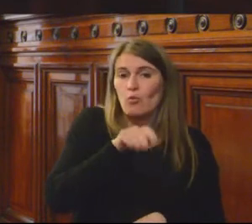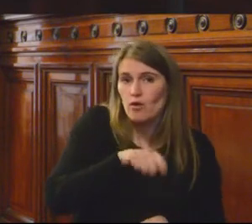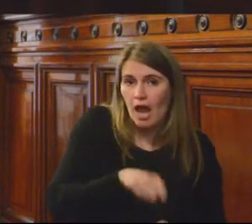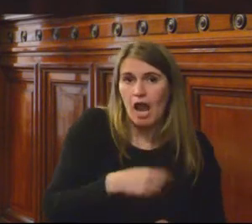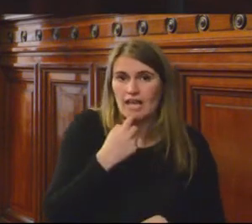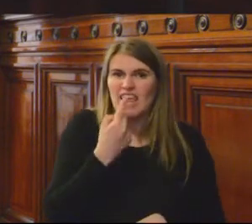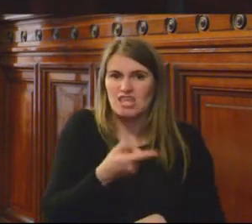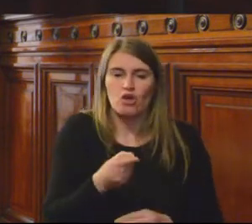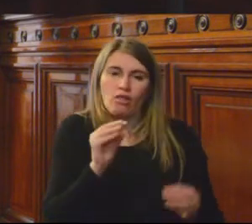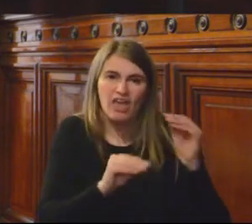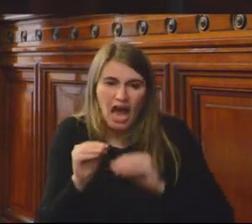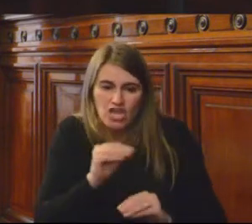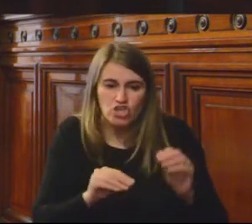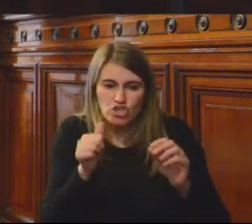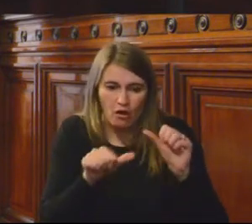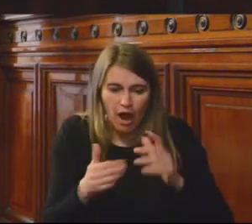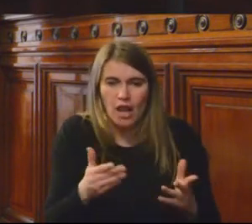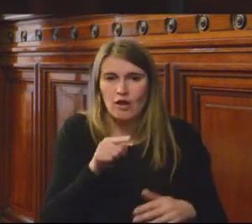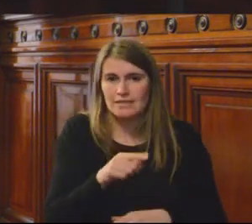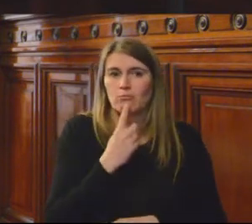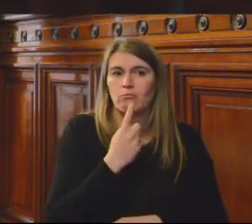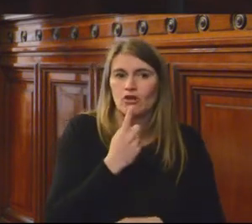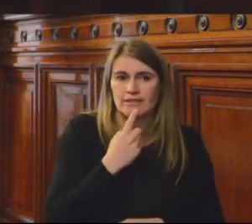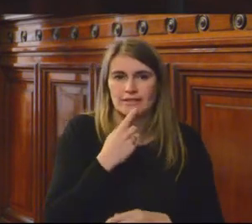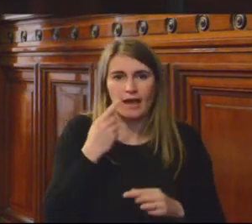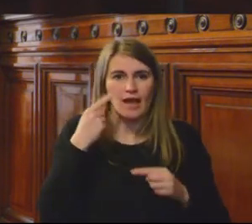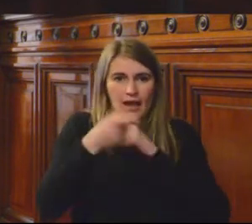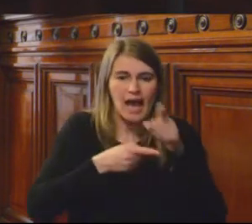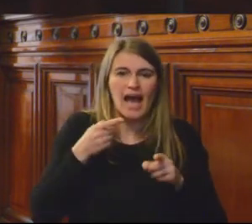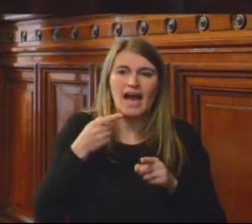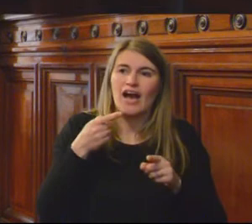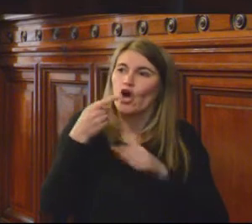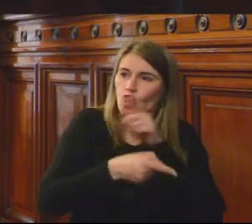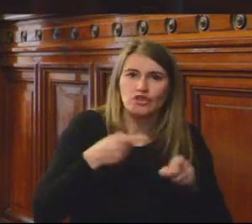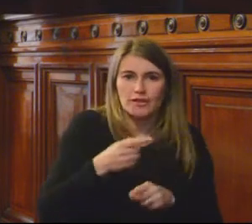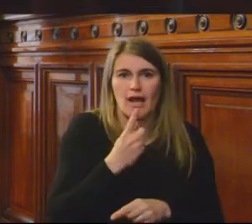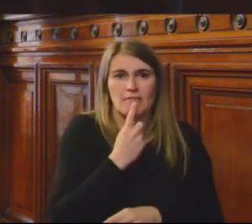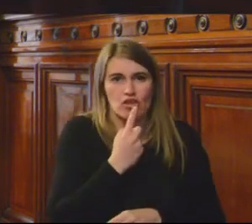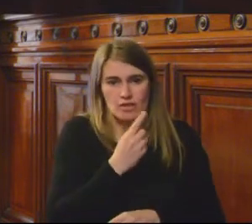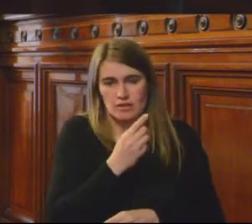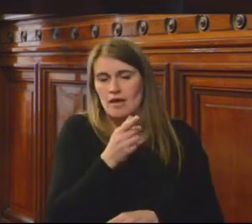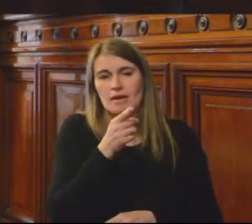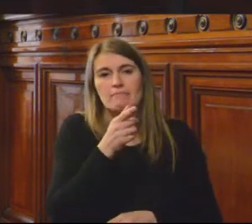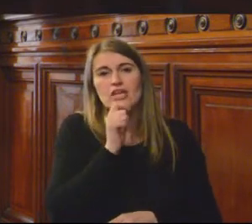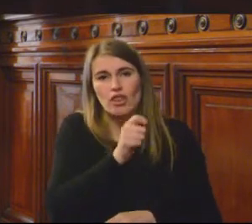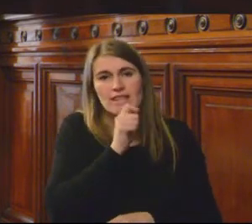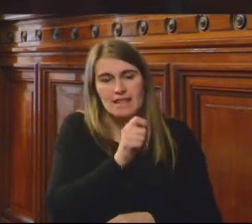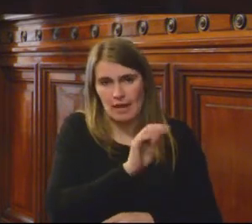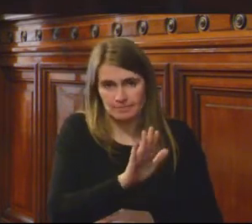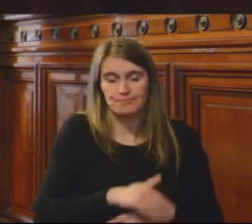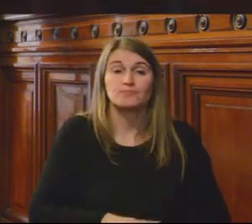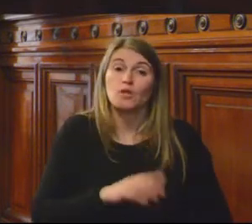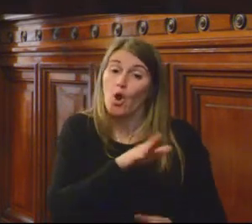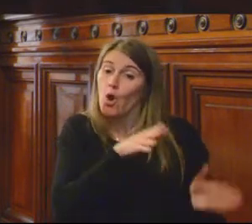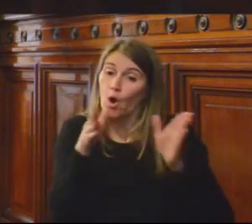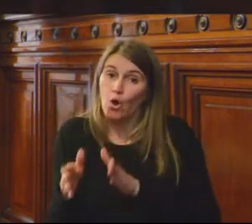reparar el daño, esta es la política que estamos implementando para evitar las agresiones a los periodistas. Además, el otro tema en un Estado que administra